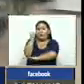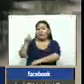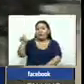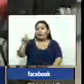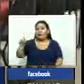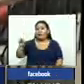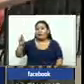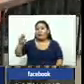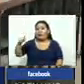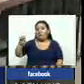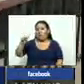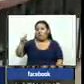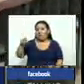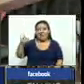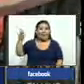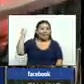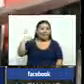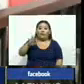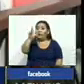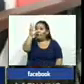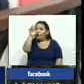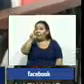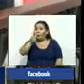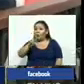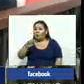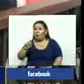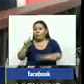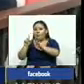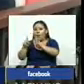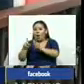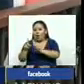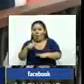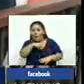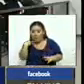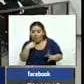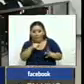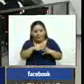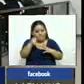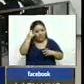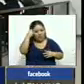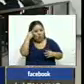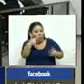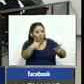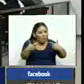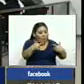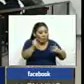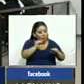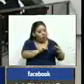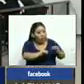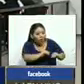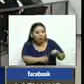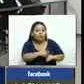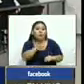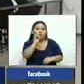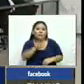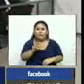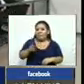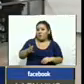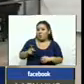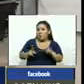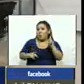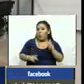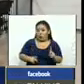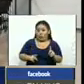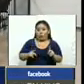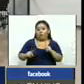en febrero del 2016. Y alterar la escena para simular un enfrentamiento. En ese mismo caso fue absuelto